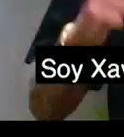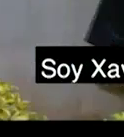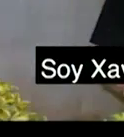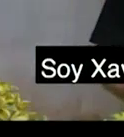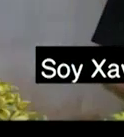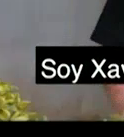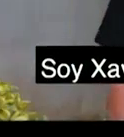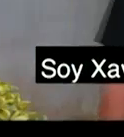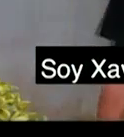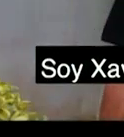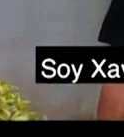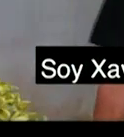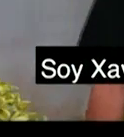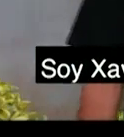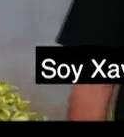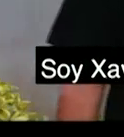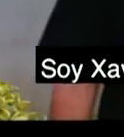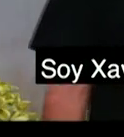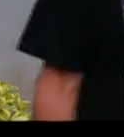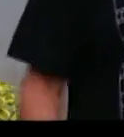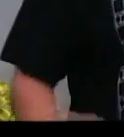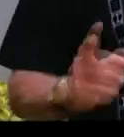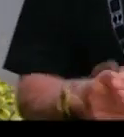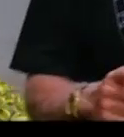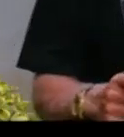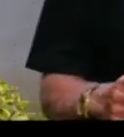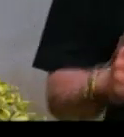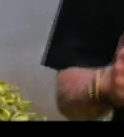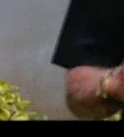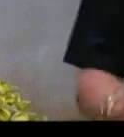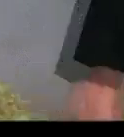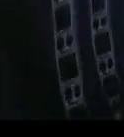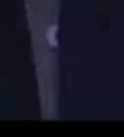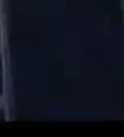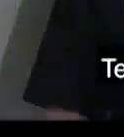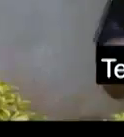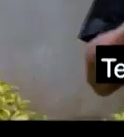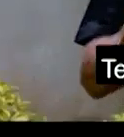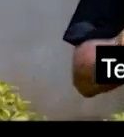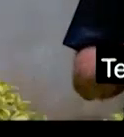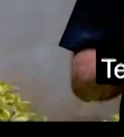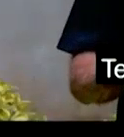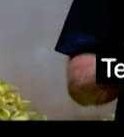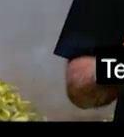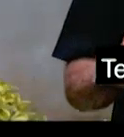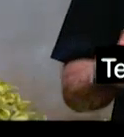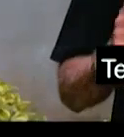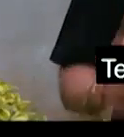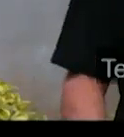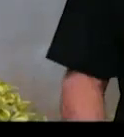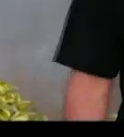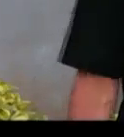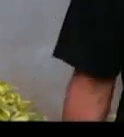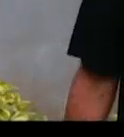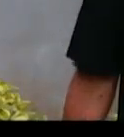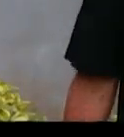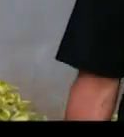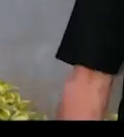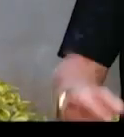Soy Javier Zavala, candidato a asambleísta nacional por Democracia Sí, lista 20. Tengo una experiencia profesional de más de 40